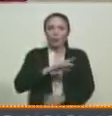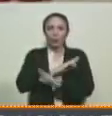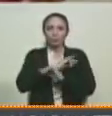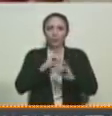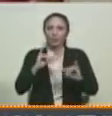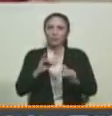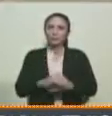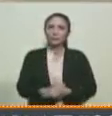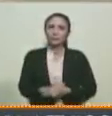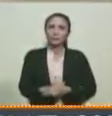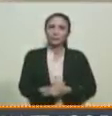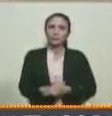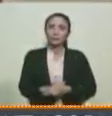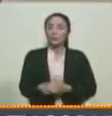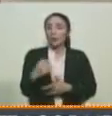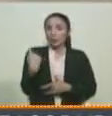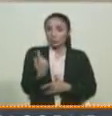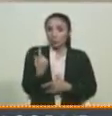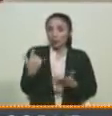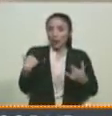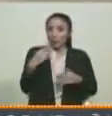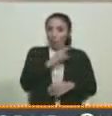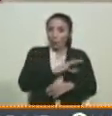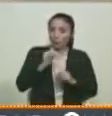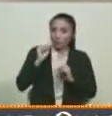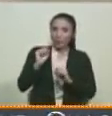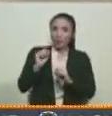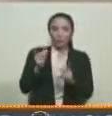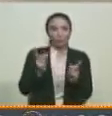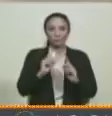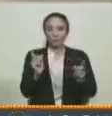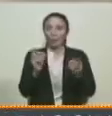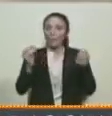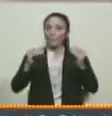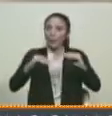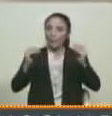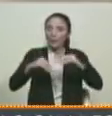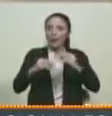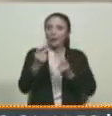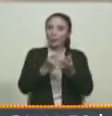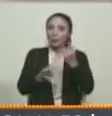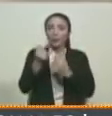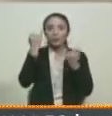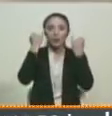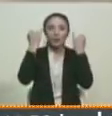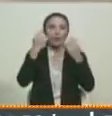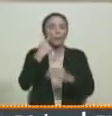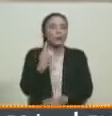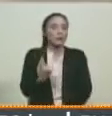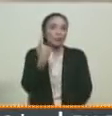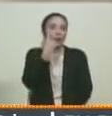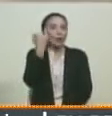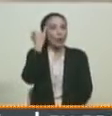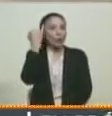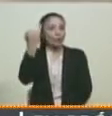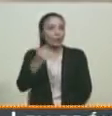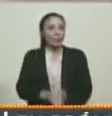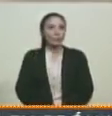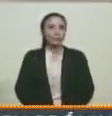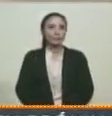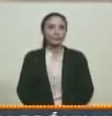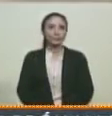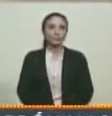Pero no solo con lo social es posible, tiene que ir acompasado de lo económico. Ese es el planteamiento central que yo quisiera